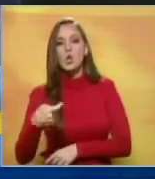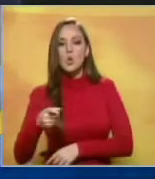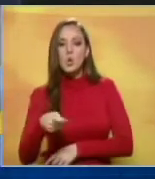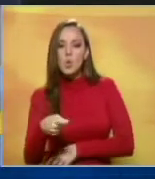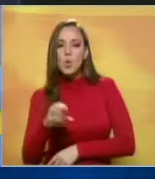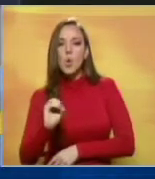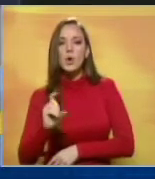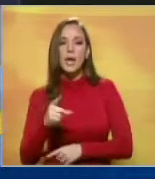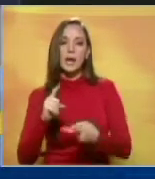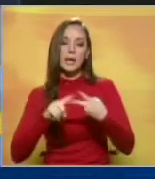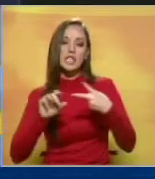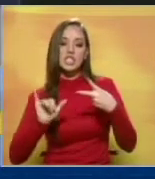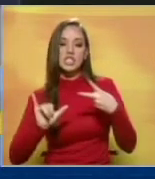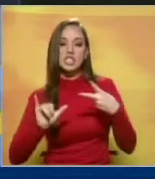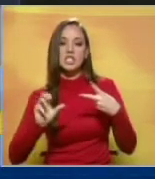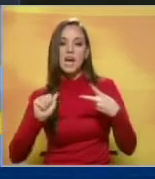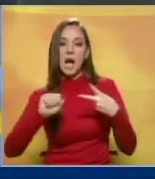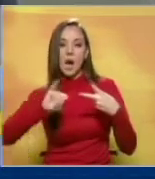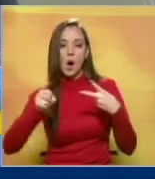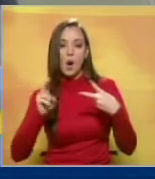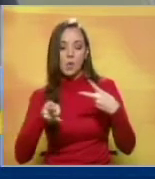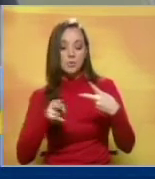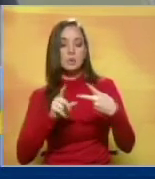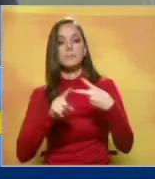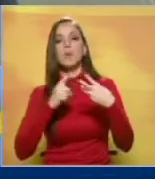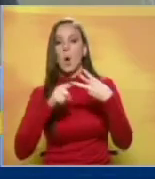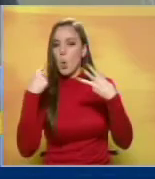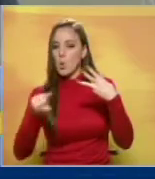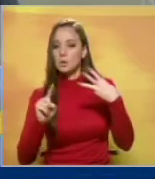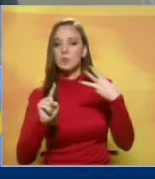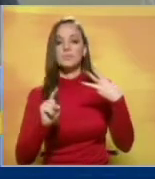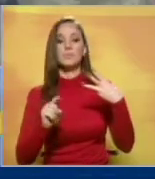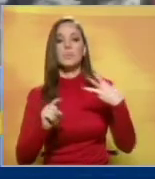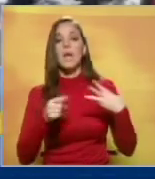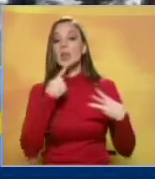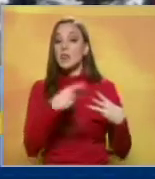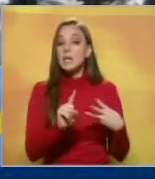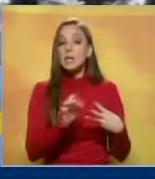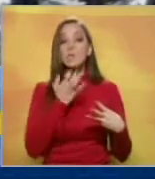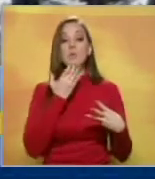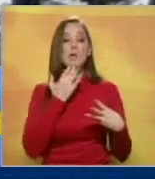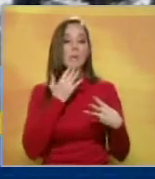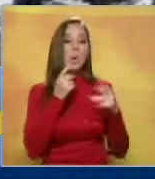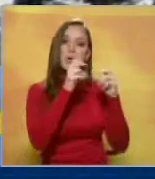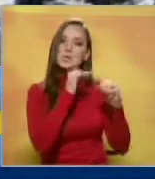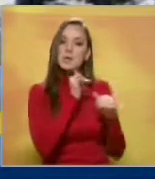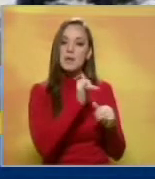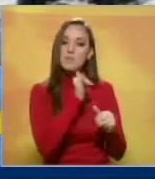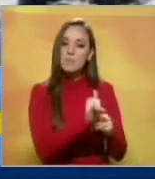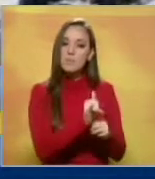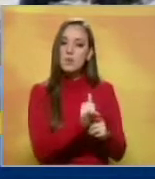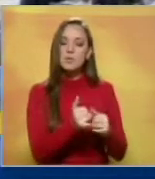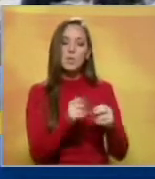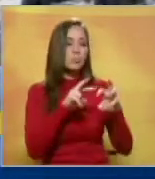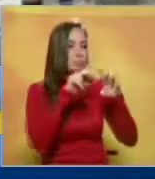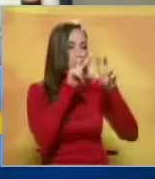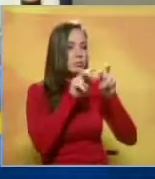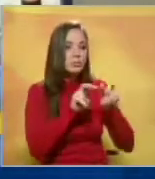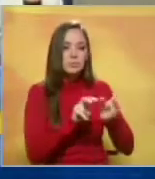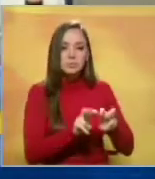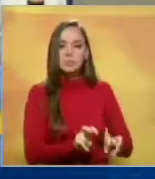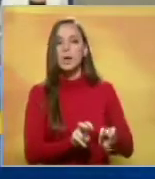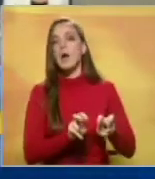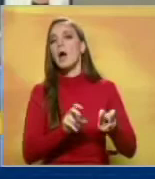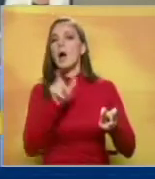bing o cualquier otro este deberá examinar si es fundada en caso de que el buscador no acceda a retirar la información